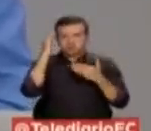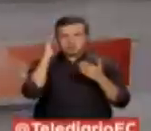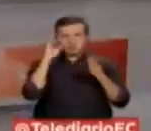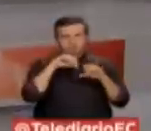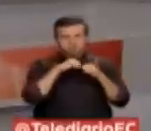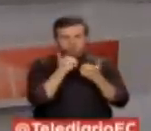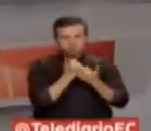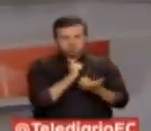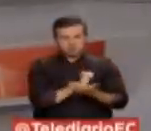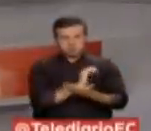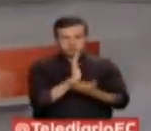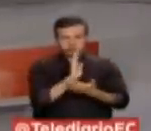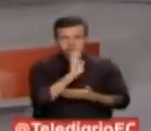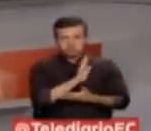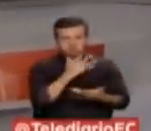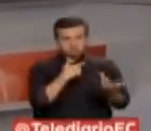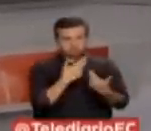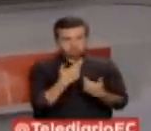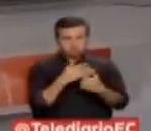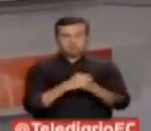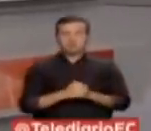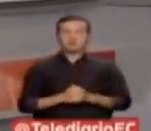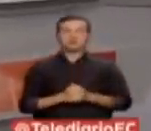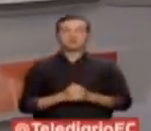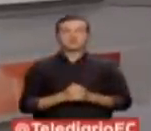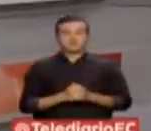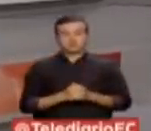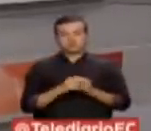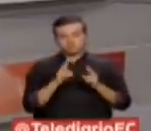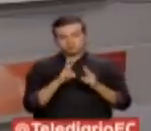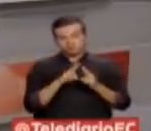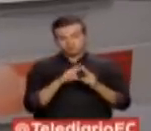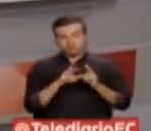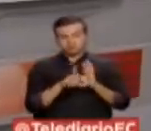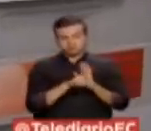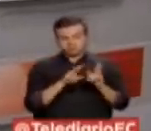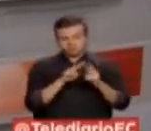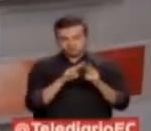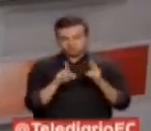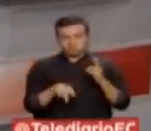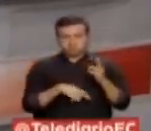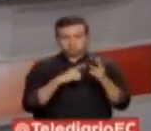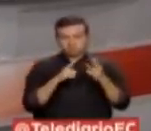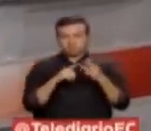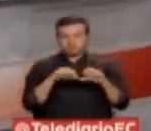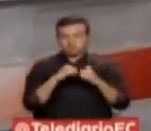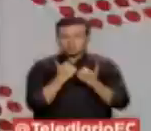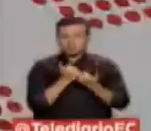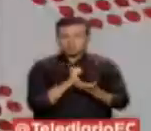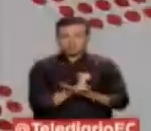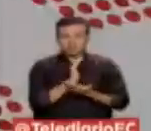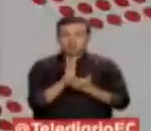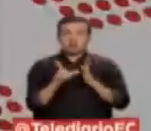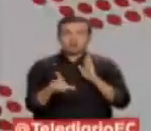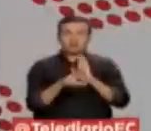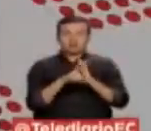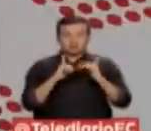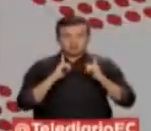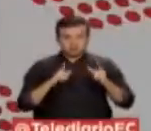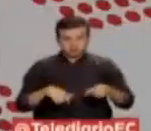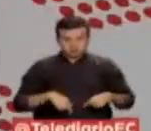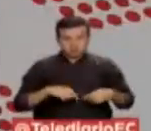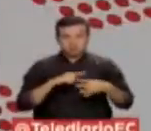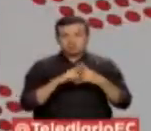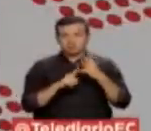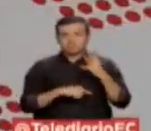legislativa que comparte le le he comentado un par de estas leyes también en la asamblea nacional está en debate el código orgánico de salud